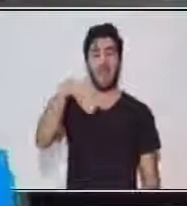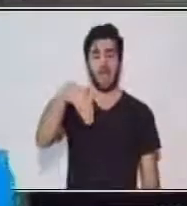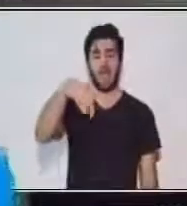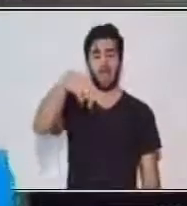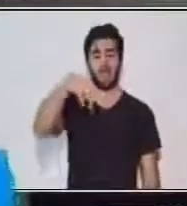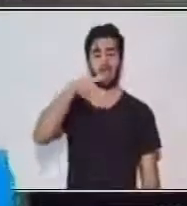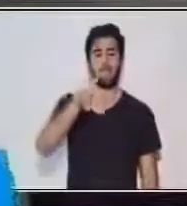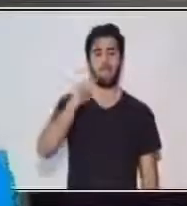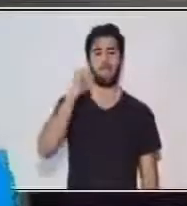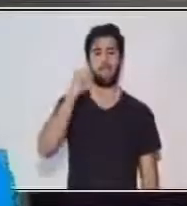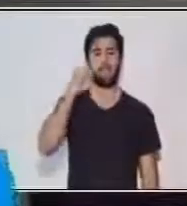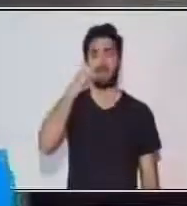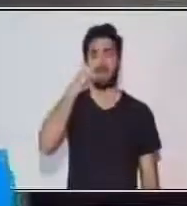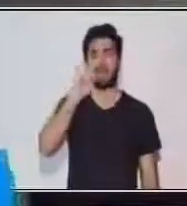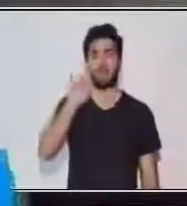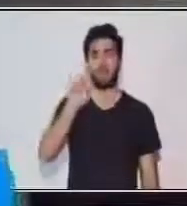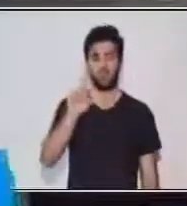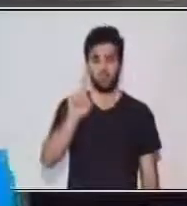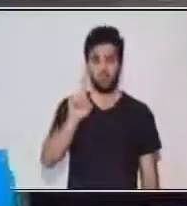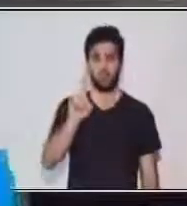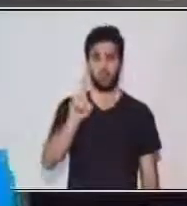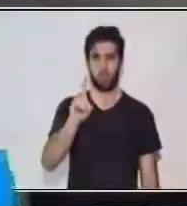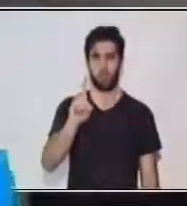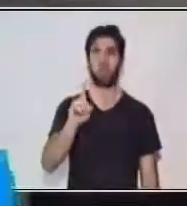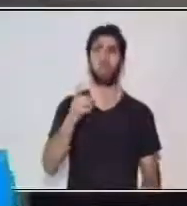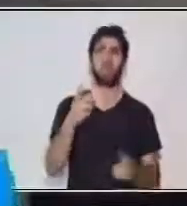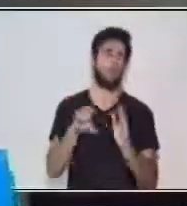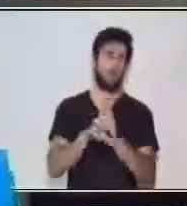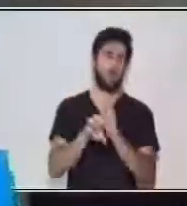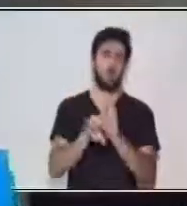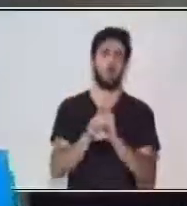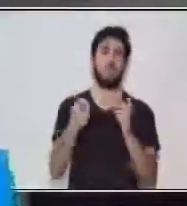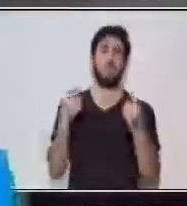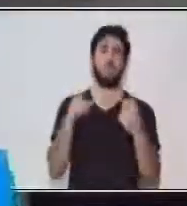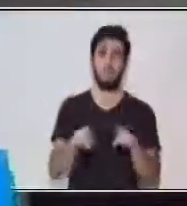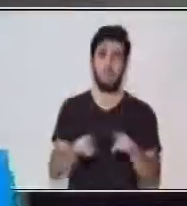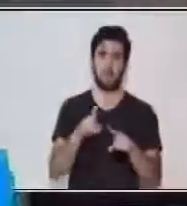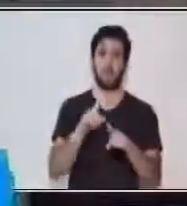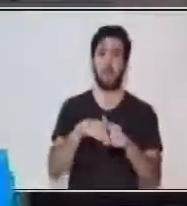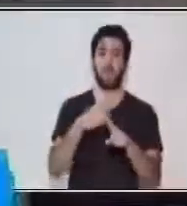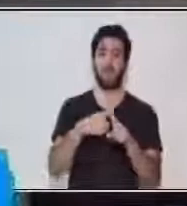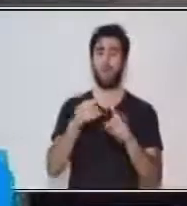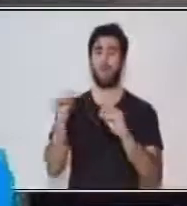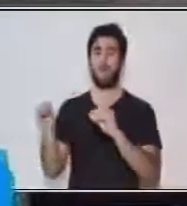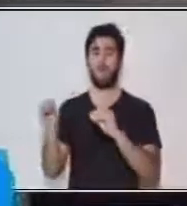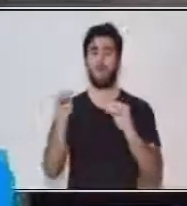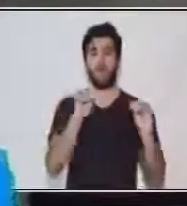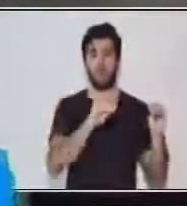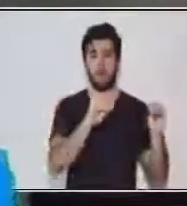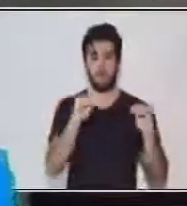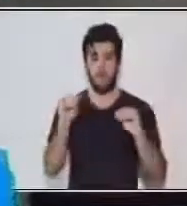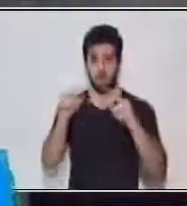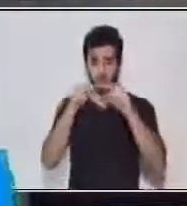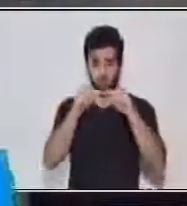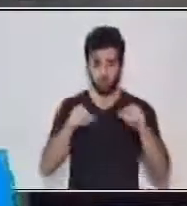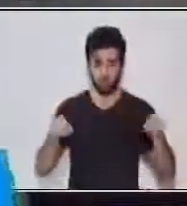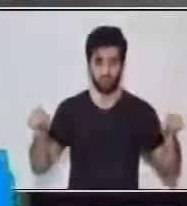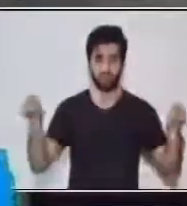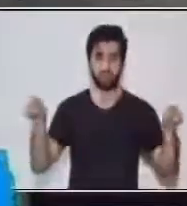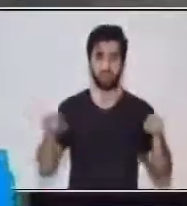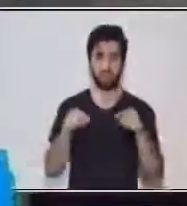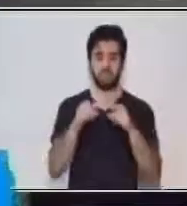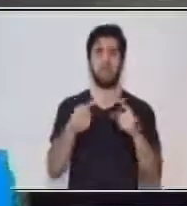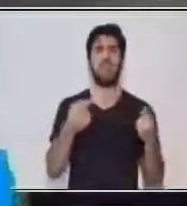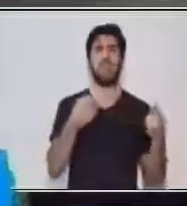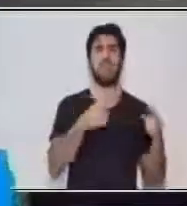¿Qué pasa cuando el movimiento llega a la amplitud, a la distancia máxima? ¿Qué ocurre